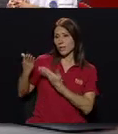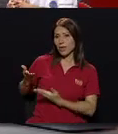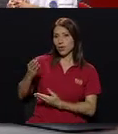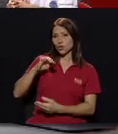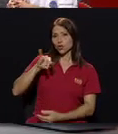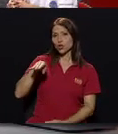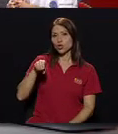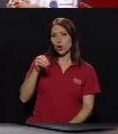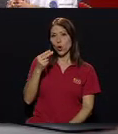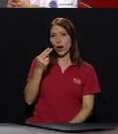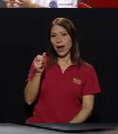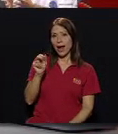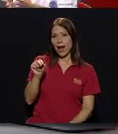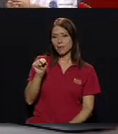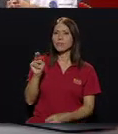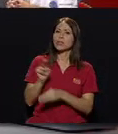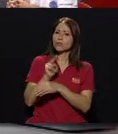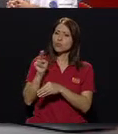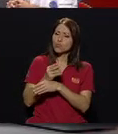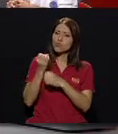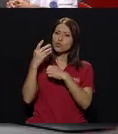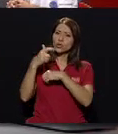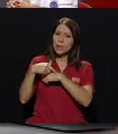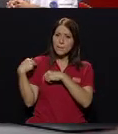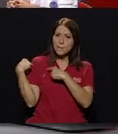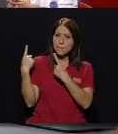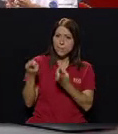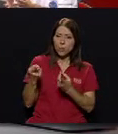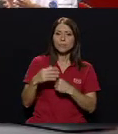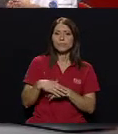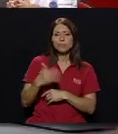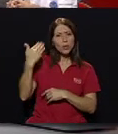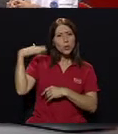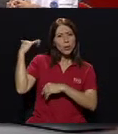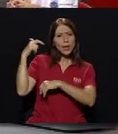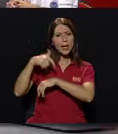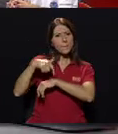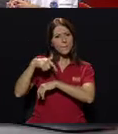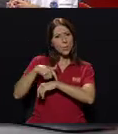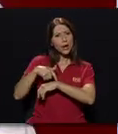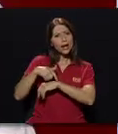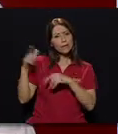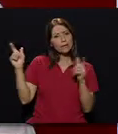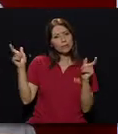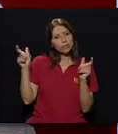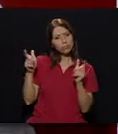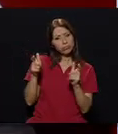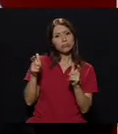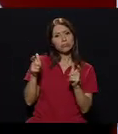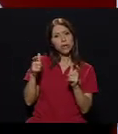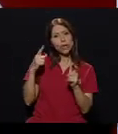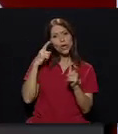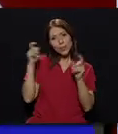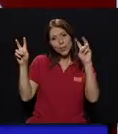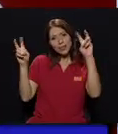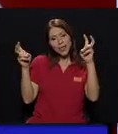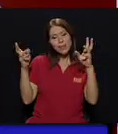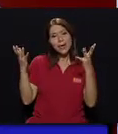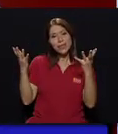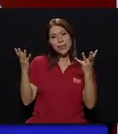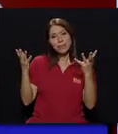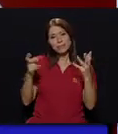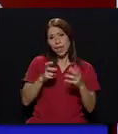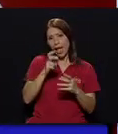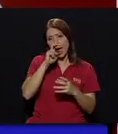Johan, es algo que ha estado por mucho tiempo. Hubo una época, bueno, que tuvo su baja, por el tema